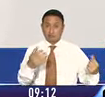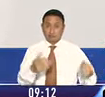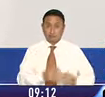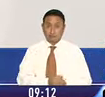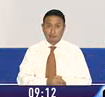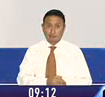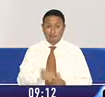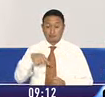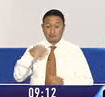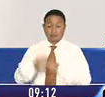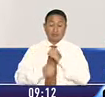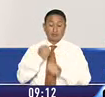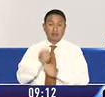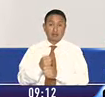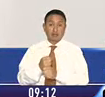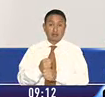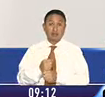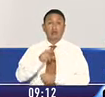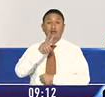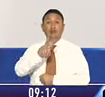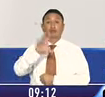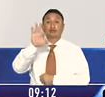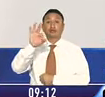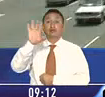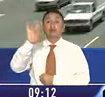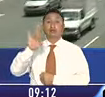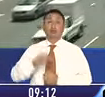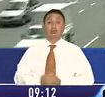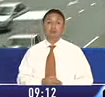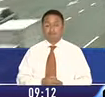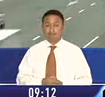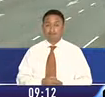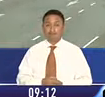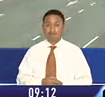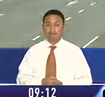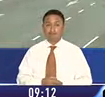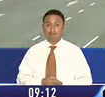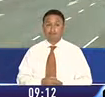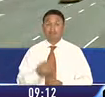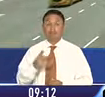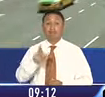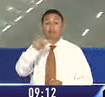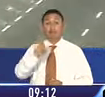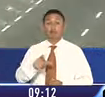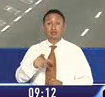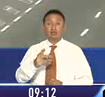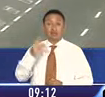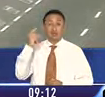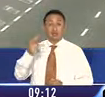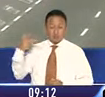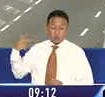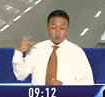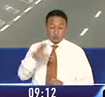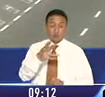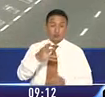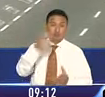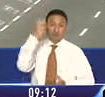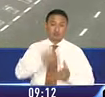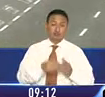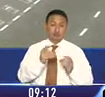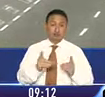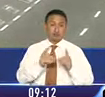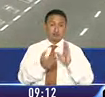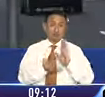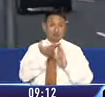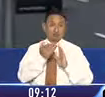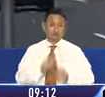muertes. Este año estábamos en los 298. Además del número de sancionados por exceder los niveles permitidos de circulación